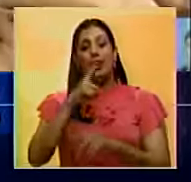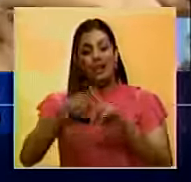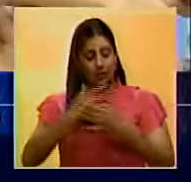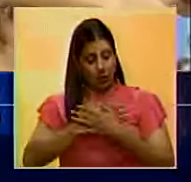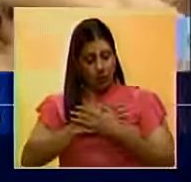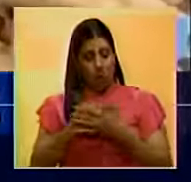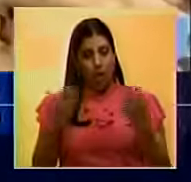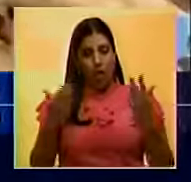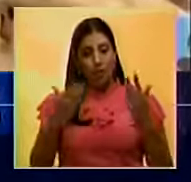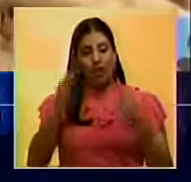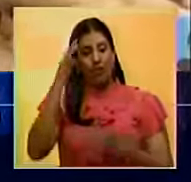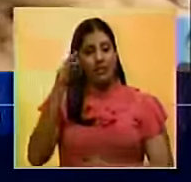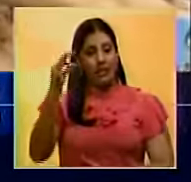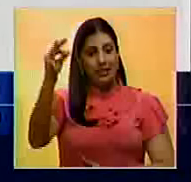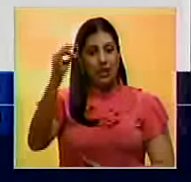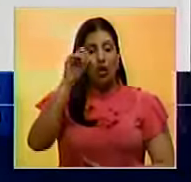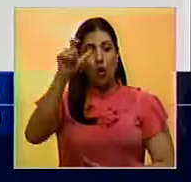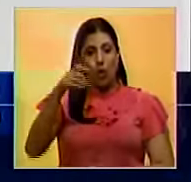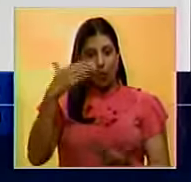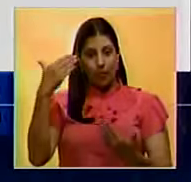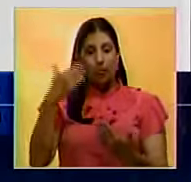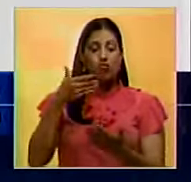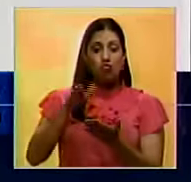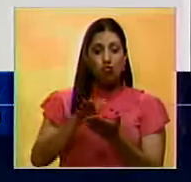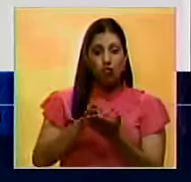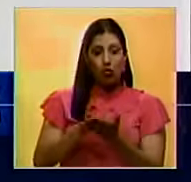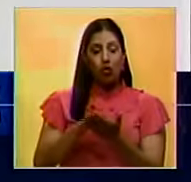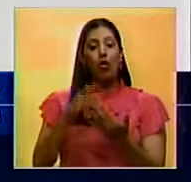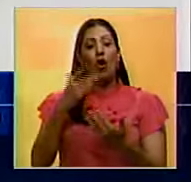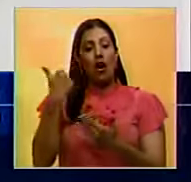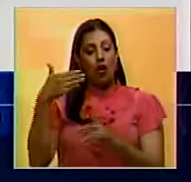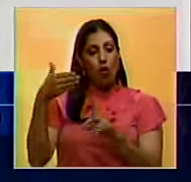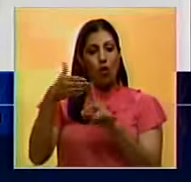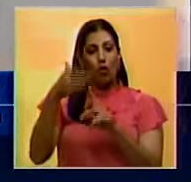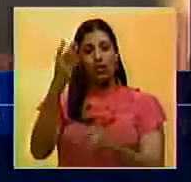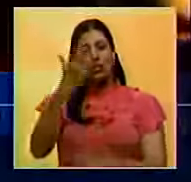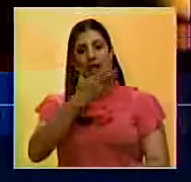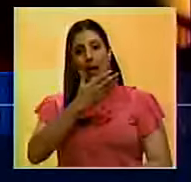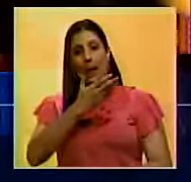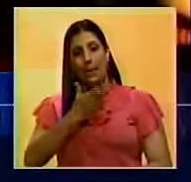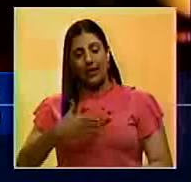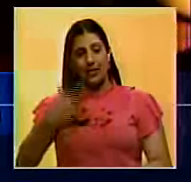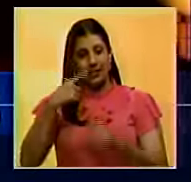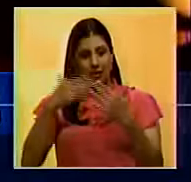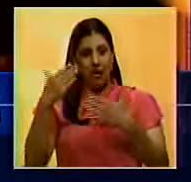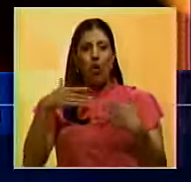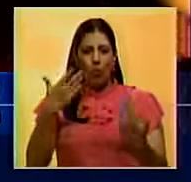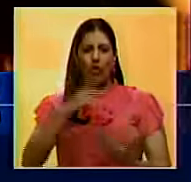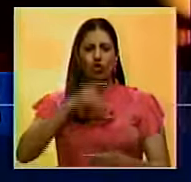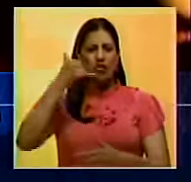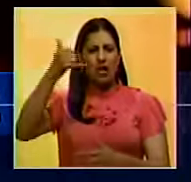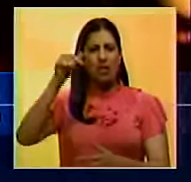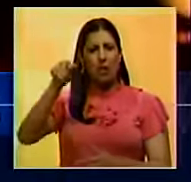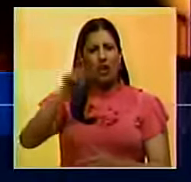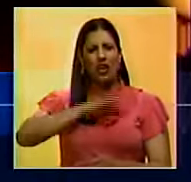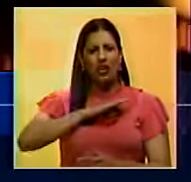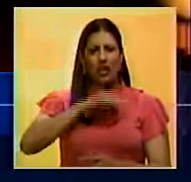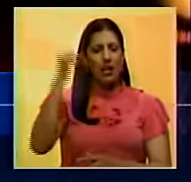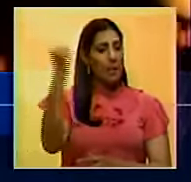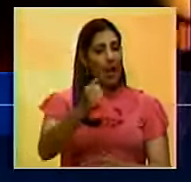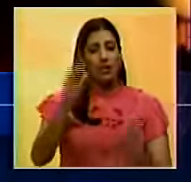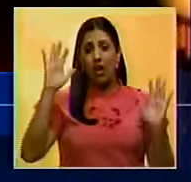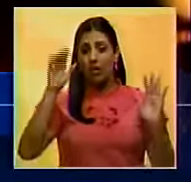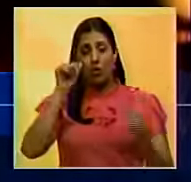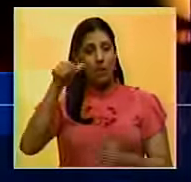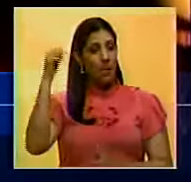colaborador del fiscal Alberto nman quien se refirió en contra de la mandataria por eso estoy llamando porque es equipo hay que